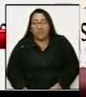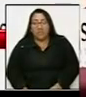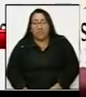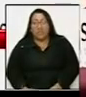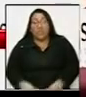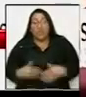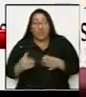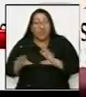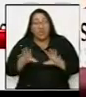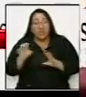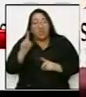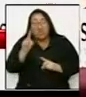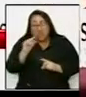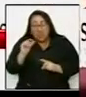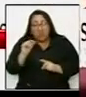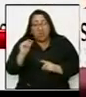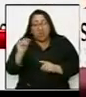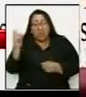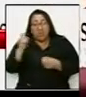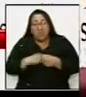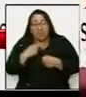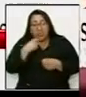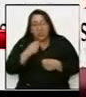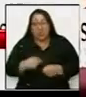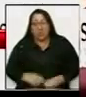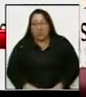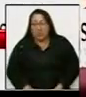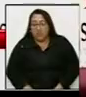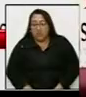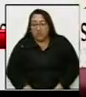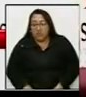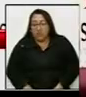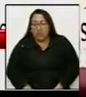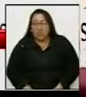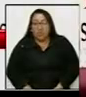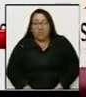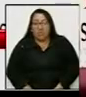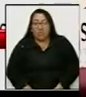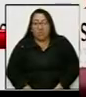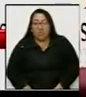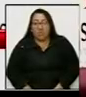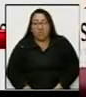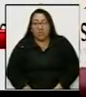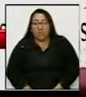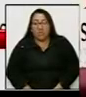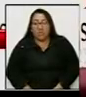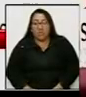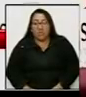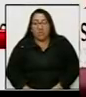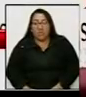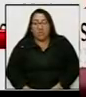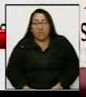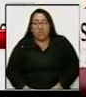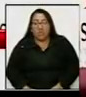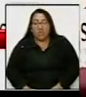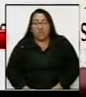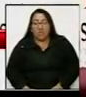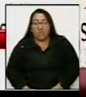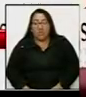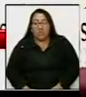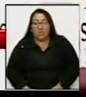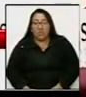asegurar un mínimo de participación femenina en la Junta Nacional de Justicia, siempre y cuando, por